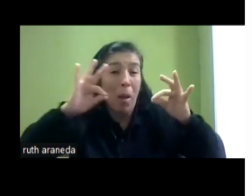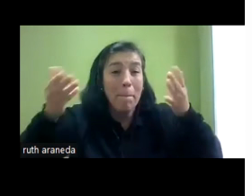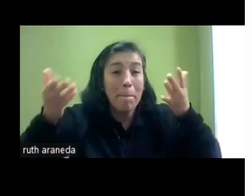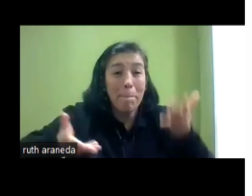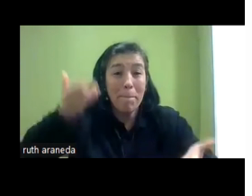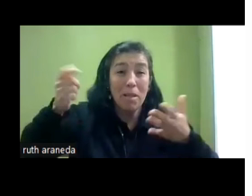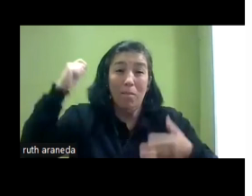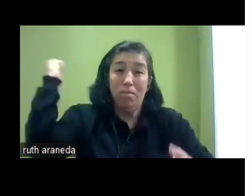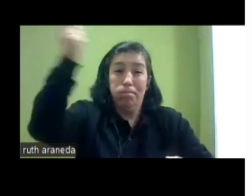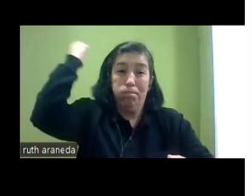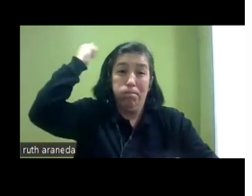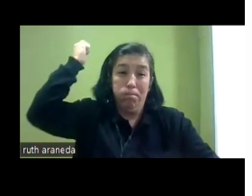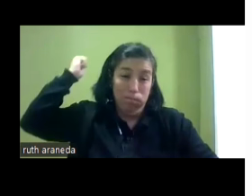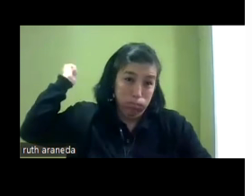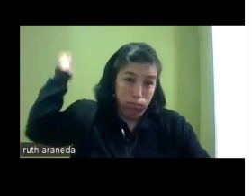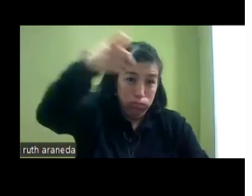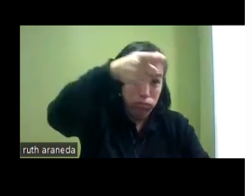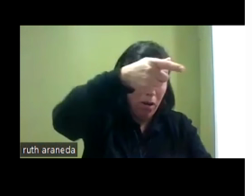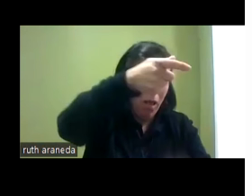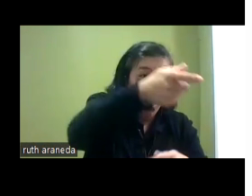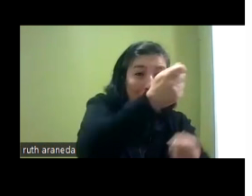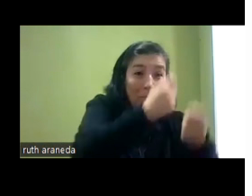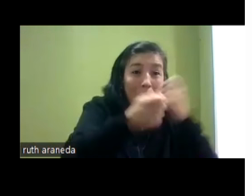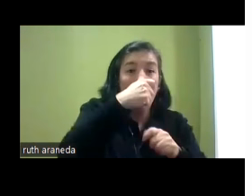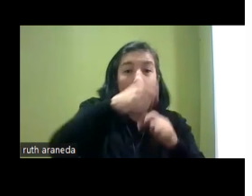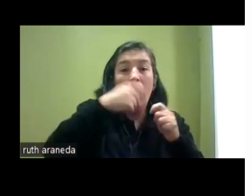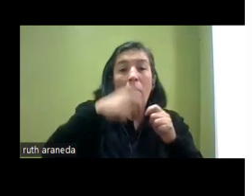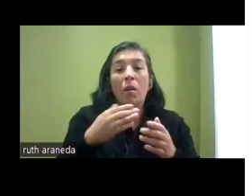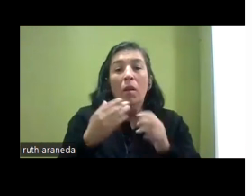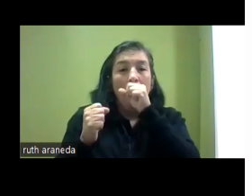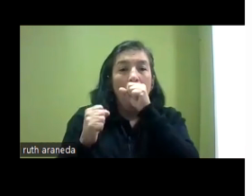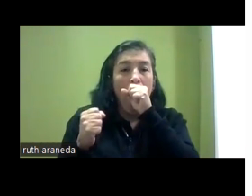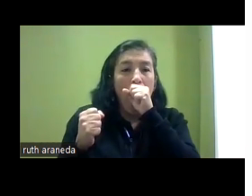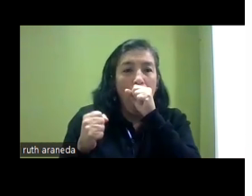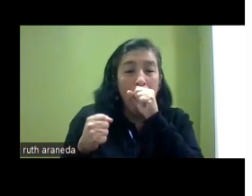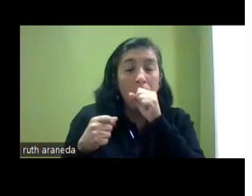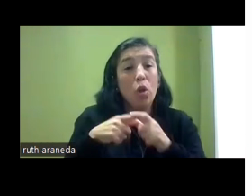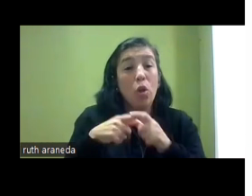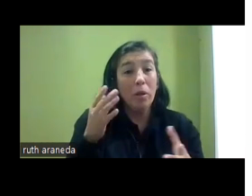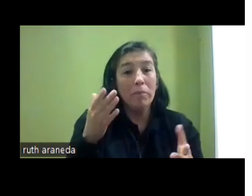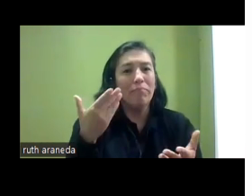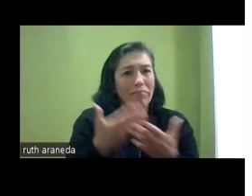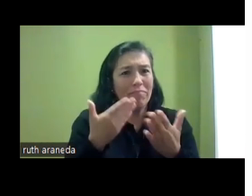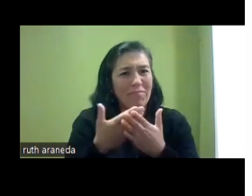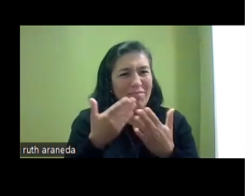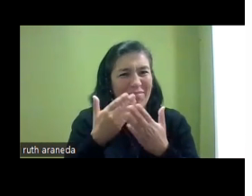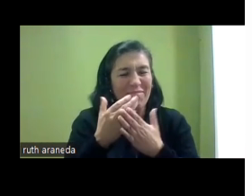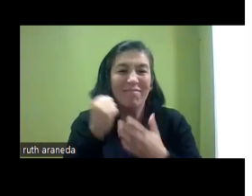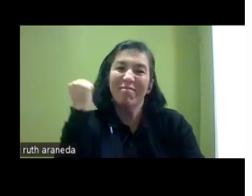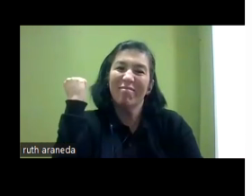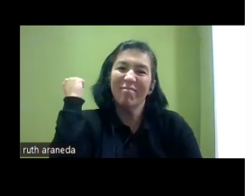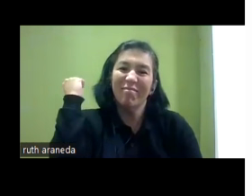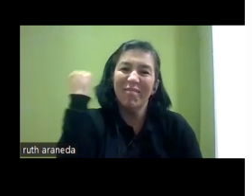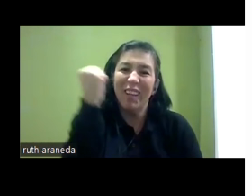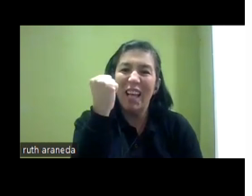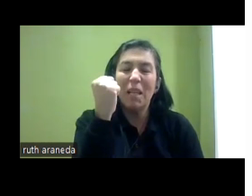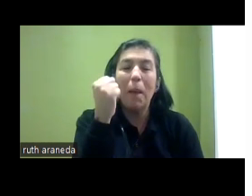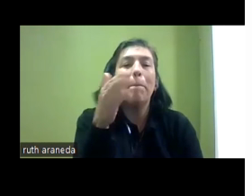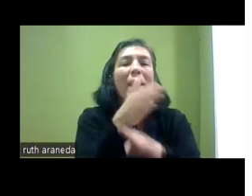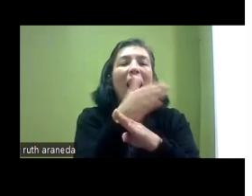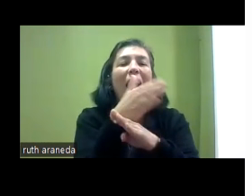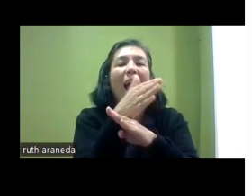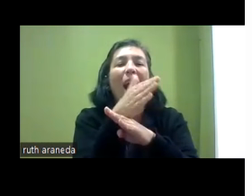pescar. Acá arponcillo, un arponcillo manual para cazar pescados que estuviesen